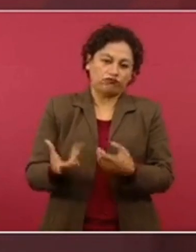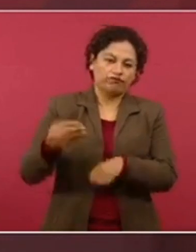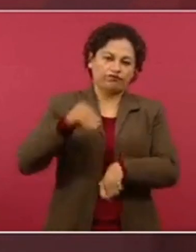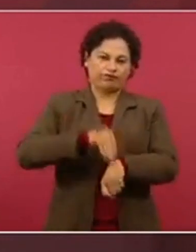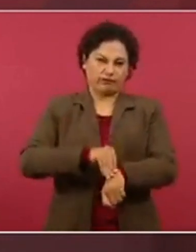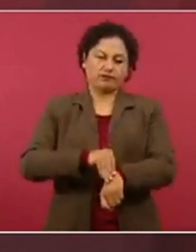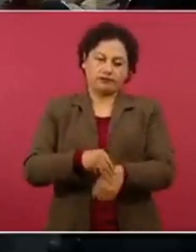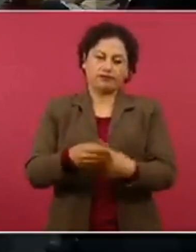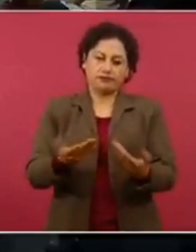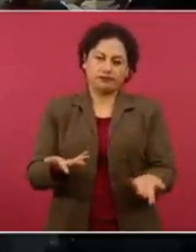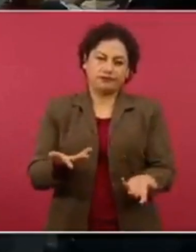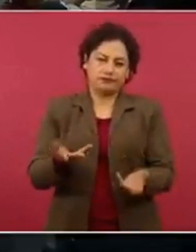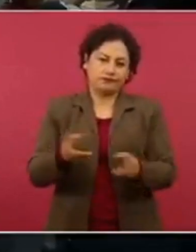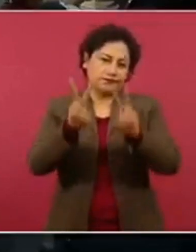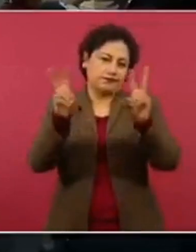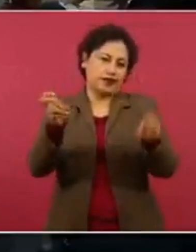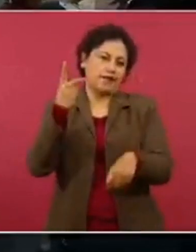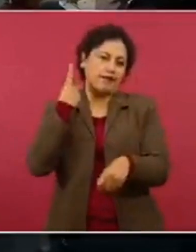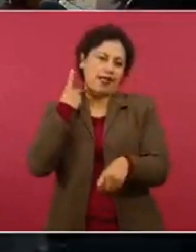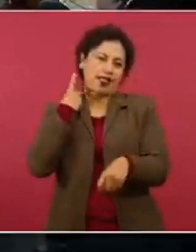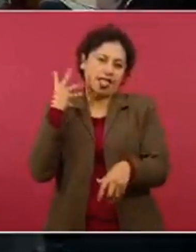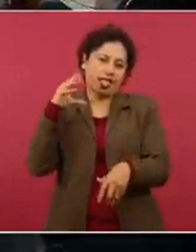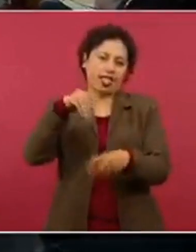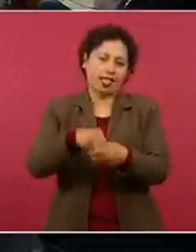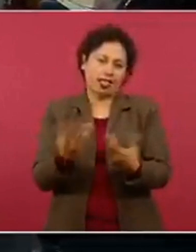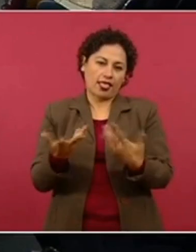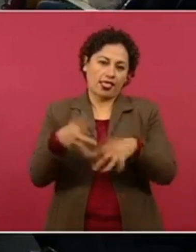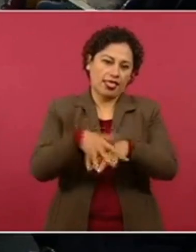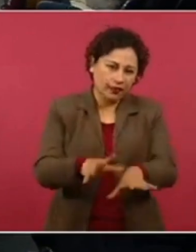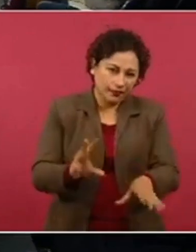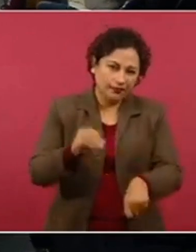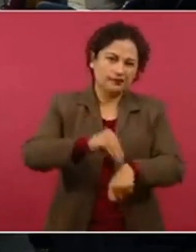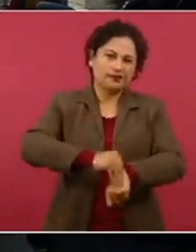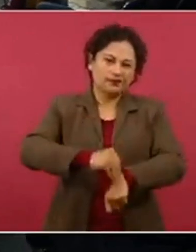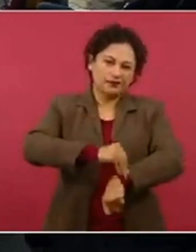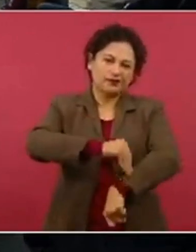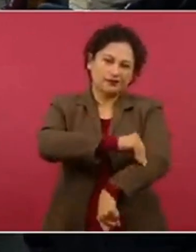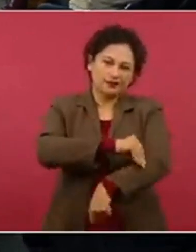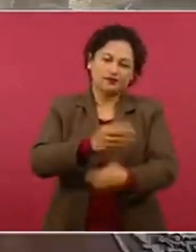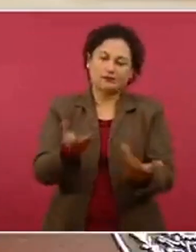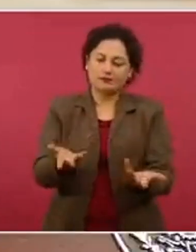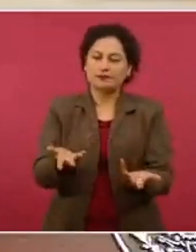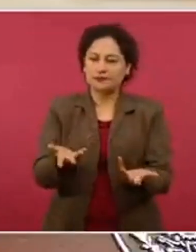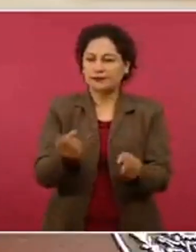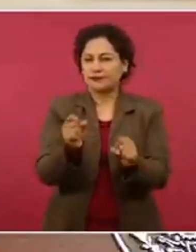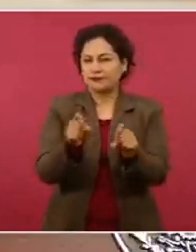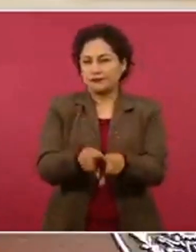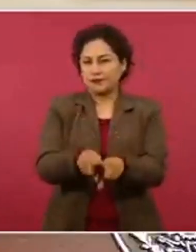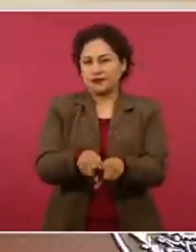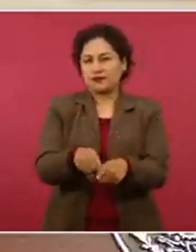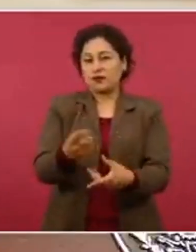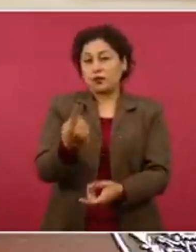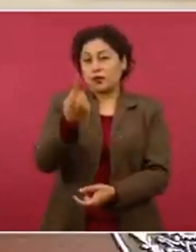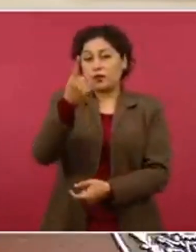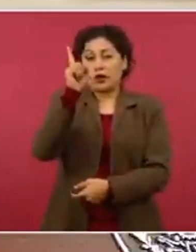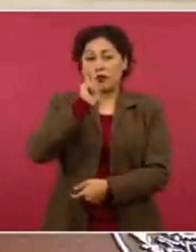politiquería. Y también lo mismo, estamos hablando de una joven fallecida,